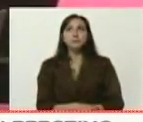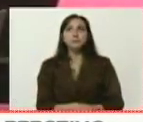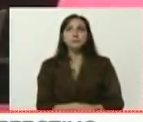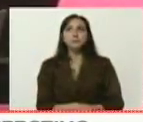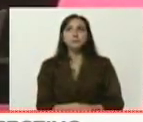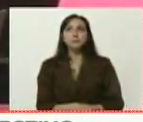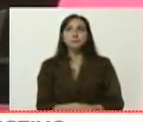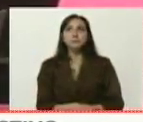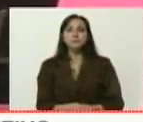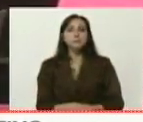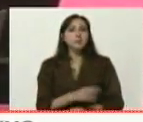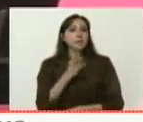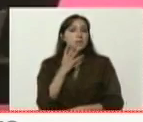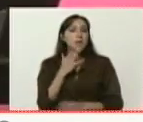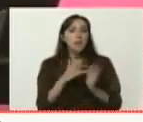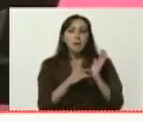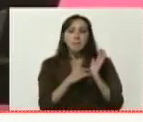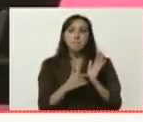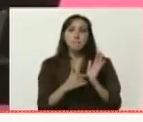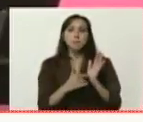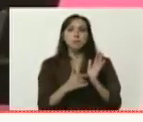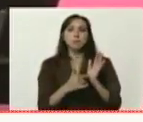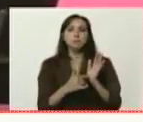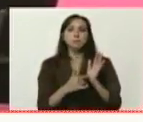¿Qué ejemplo